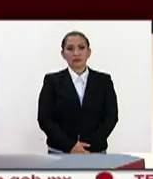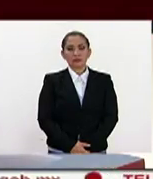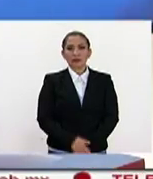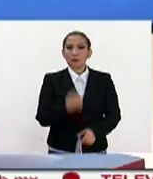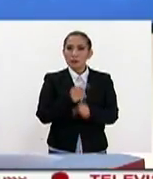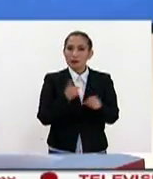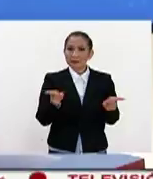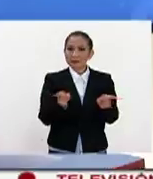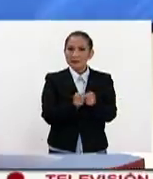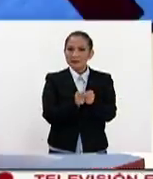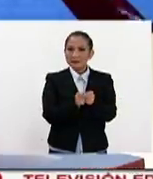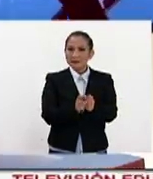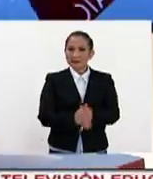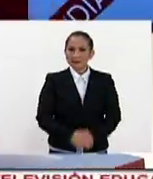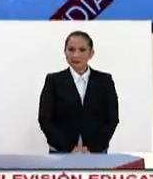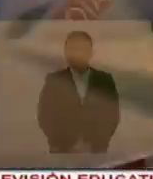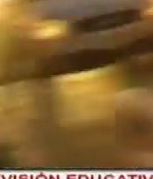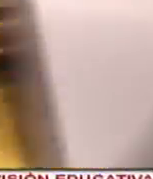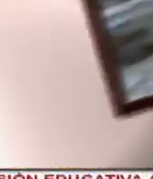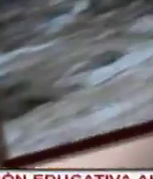Vamos a nuestro primer resumen.